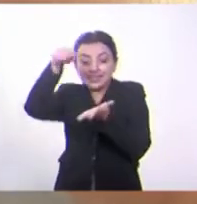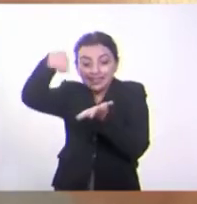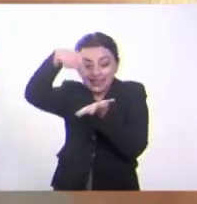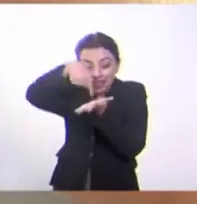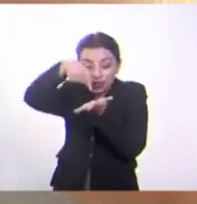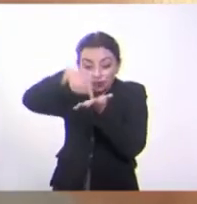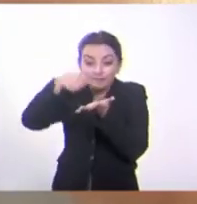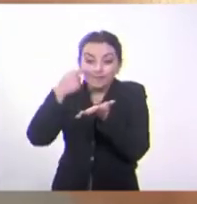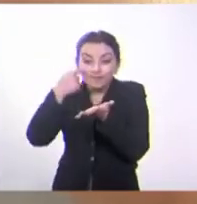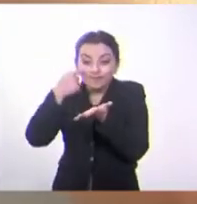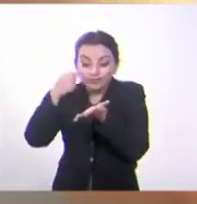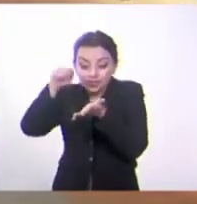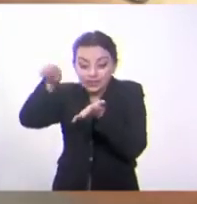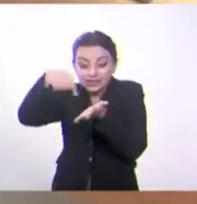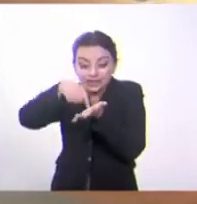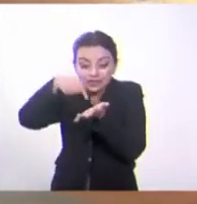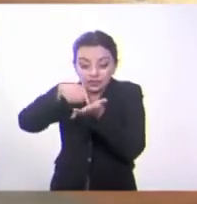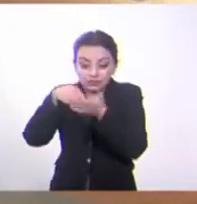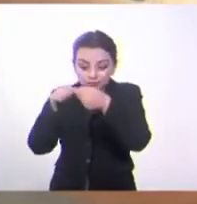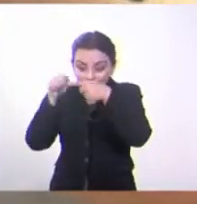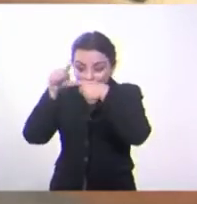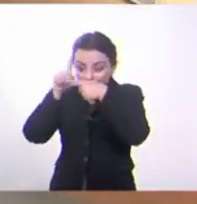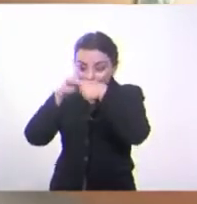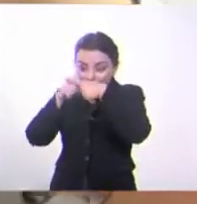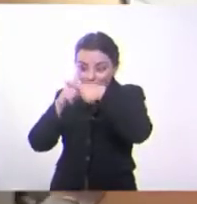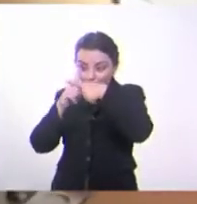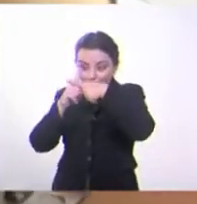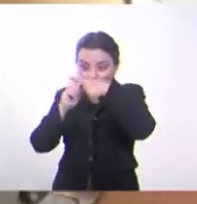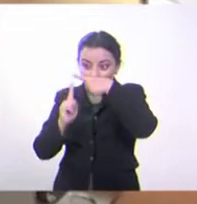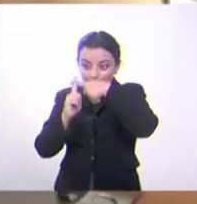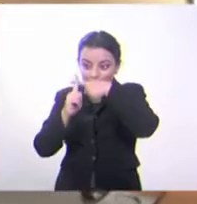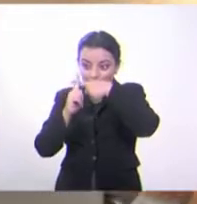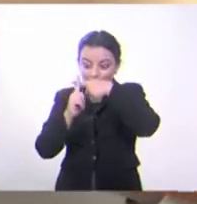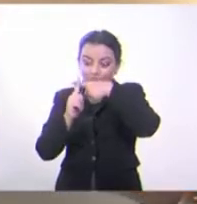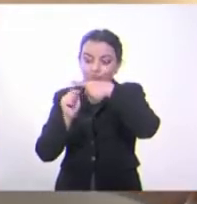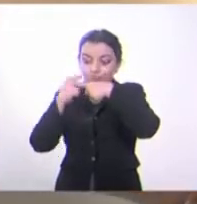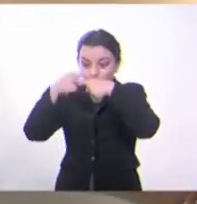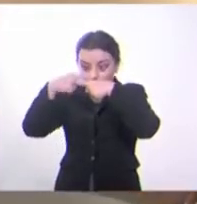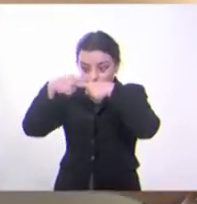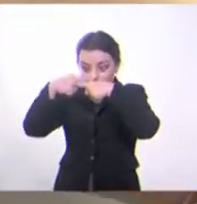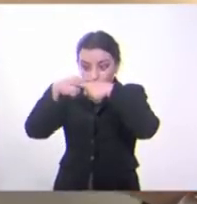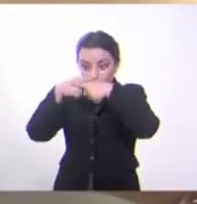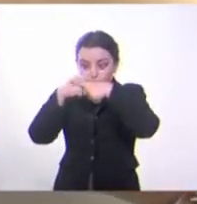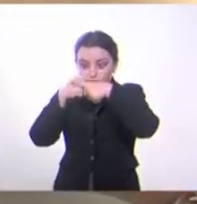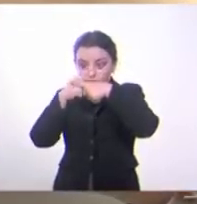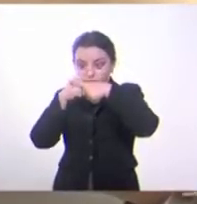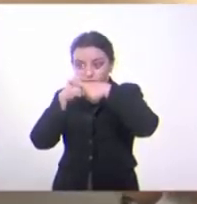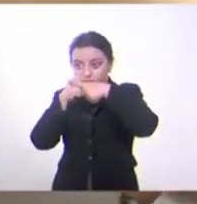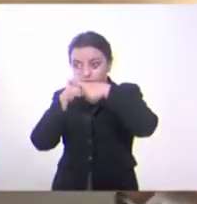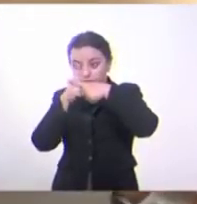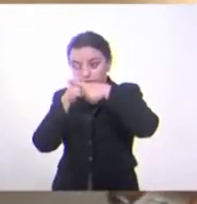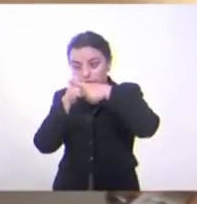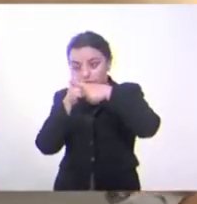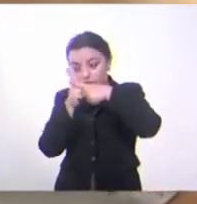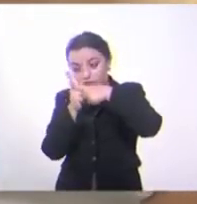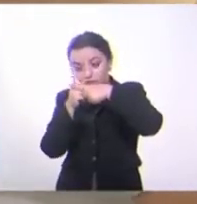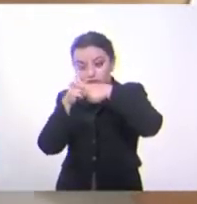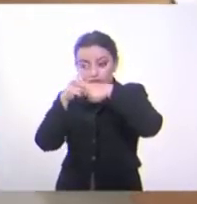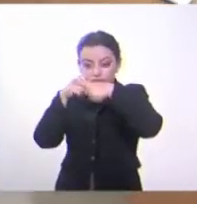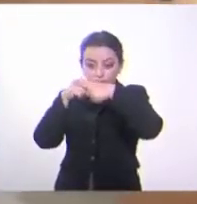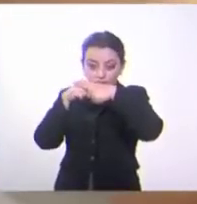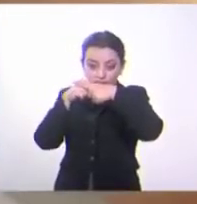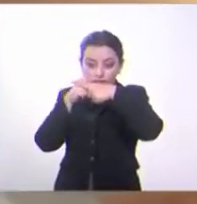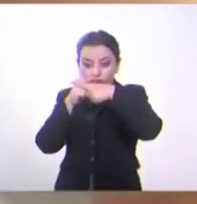verifico que en efecto las líneas, en este caso el 0, coincidan con el lado del